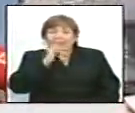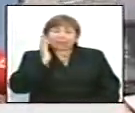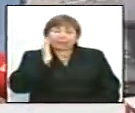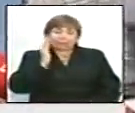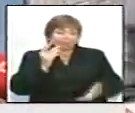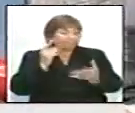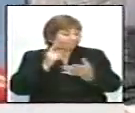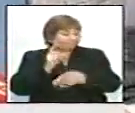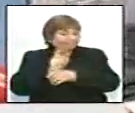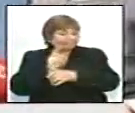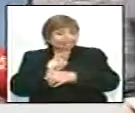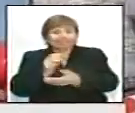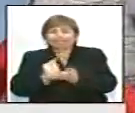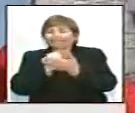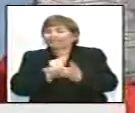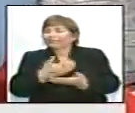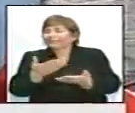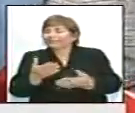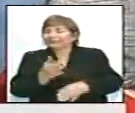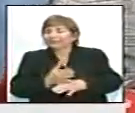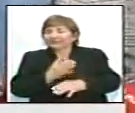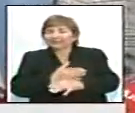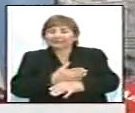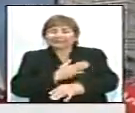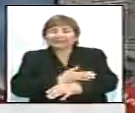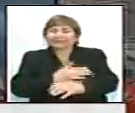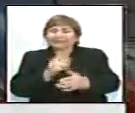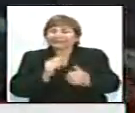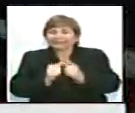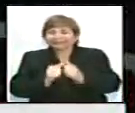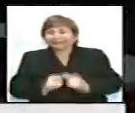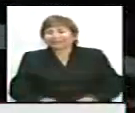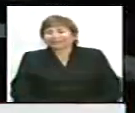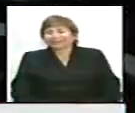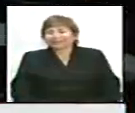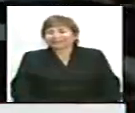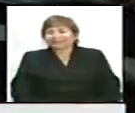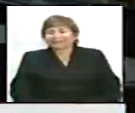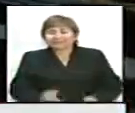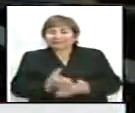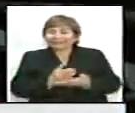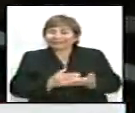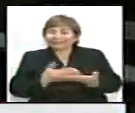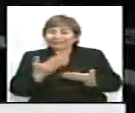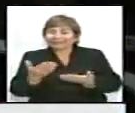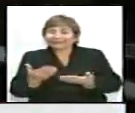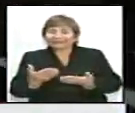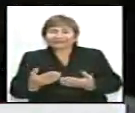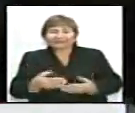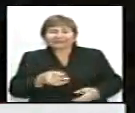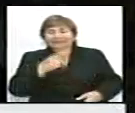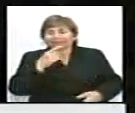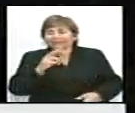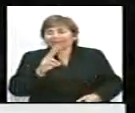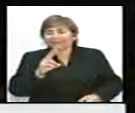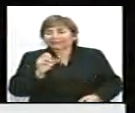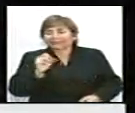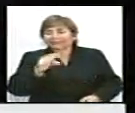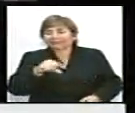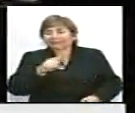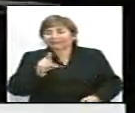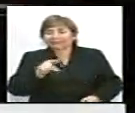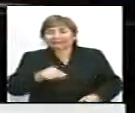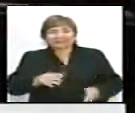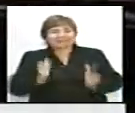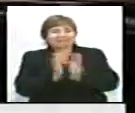estudiar, perfeccionarse y desarrollar su carrera. Por su parte, su progenitor, don José Vázquez, levanta